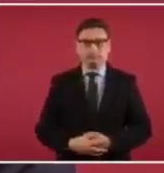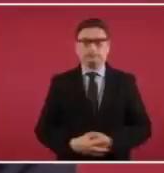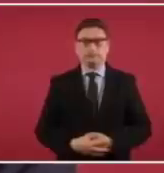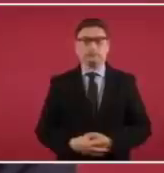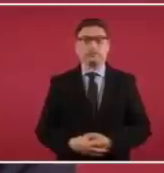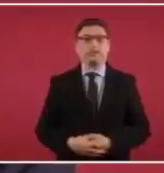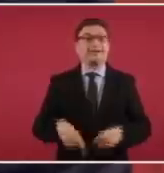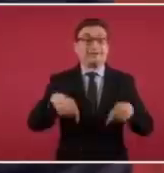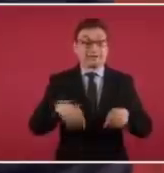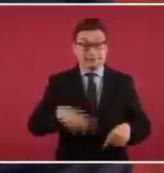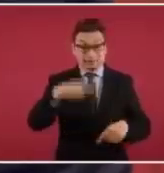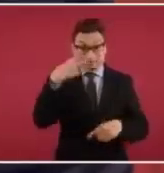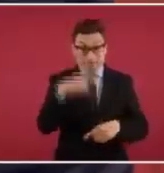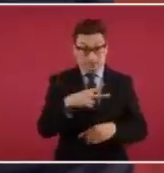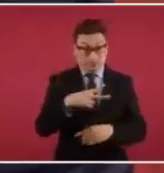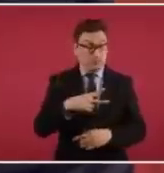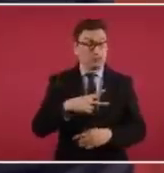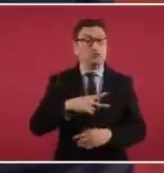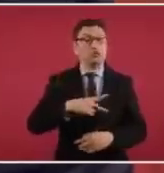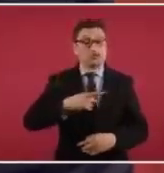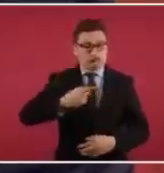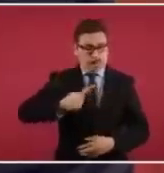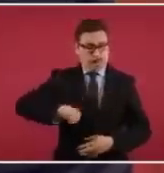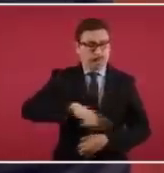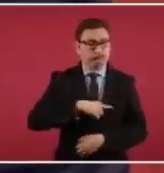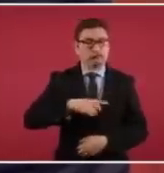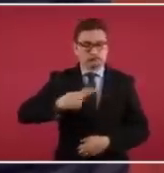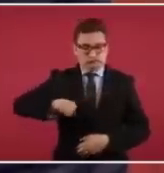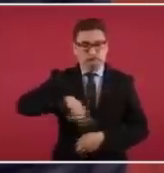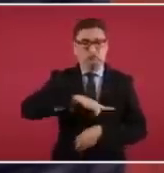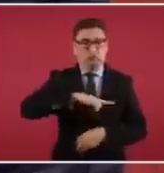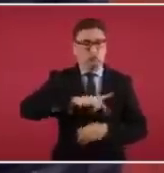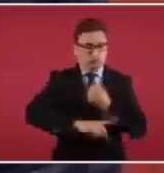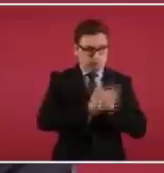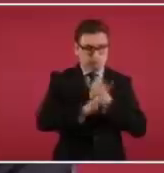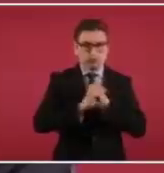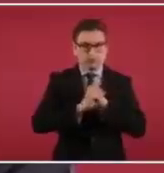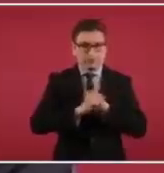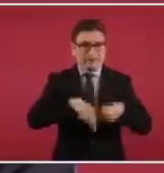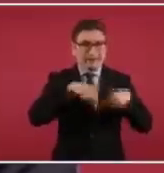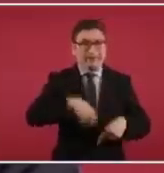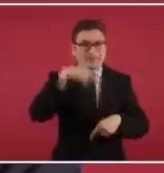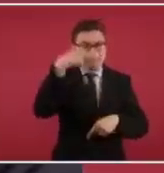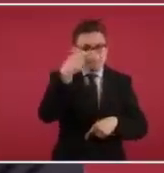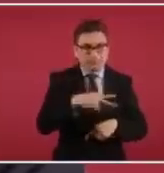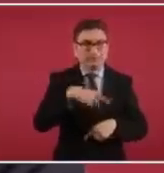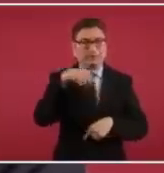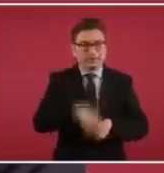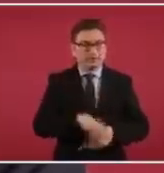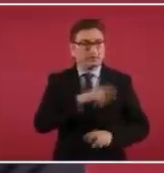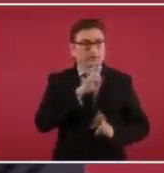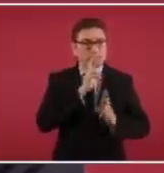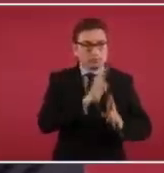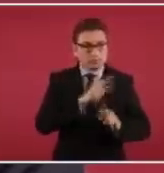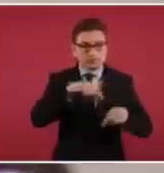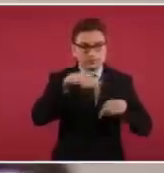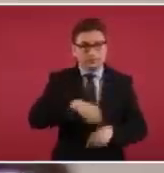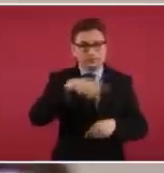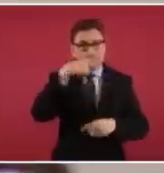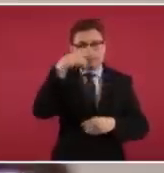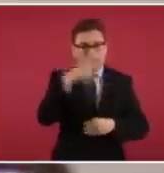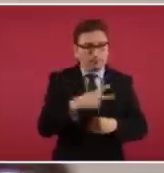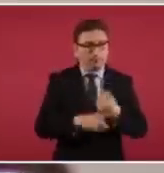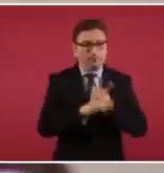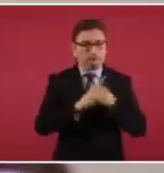Nuestros problemas los vamos a resolver los mexicanos. No queremos la injerencia